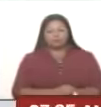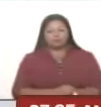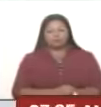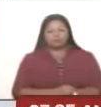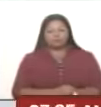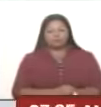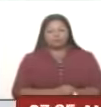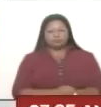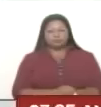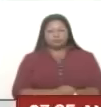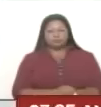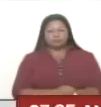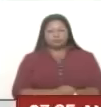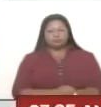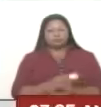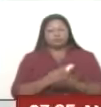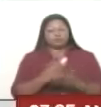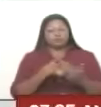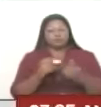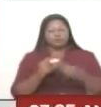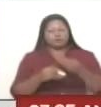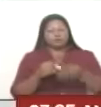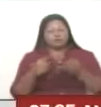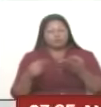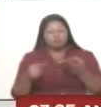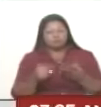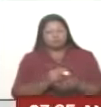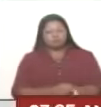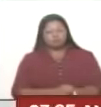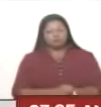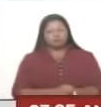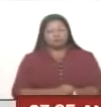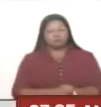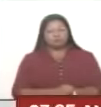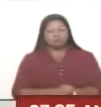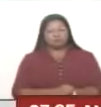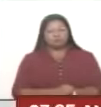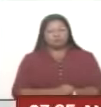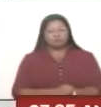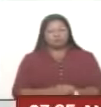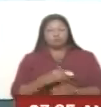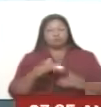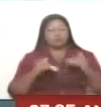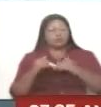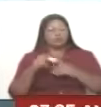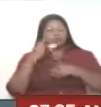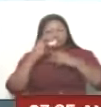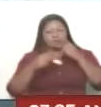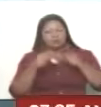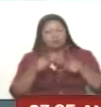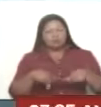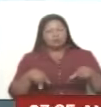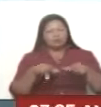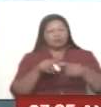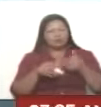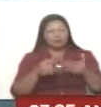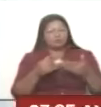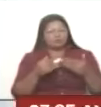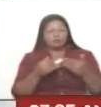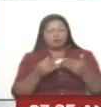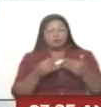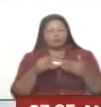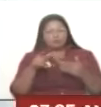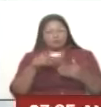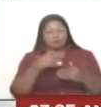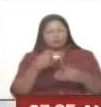va a demandar. En un escenario de estabilidad política, el espacio para la